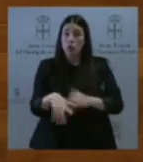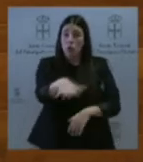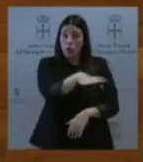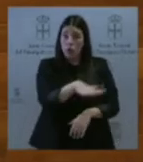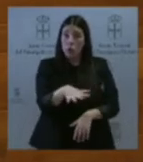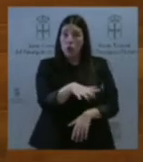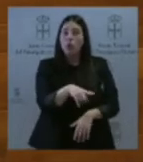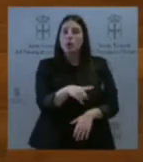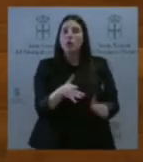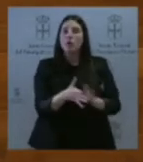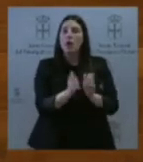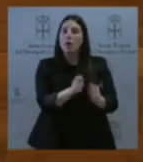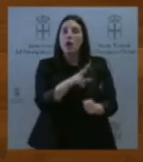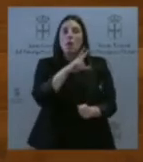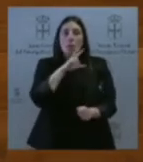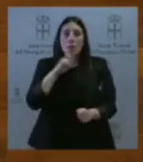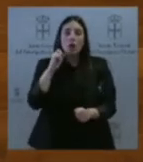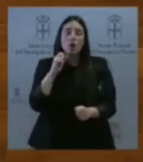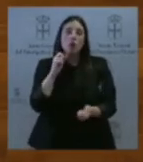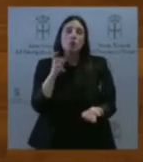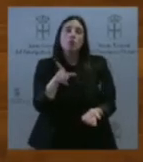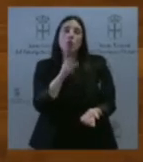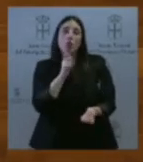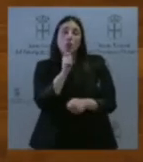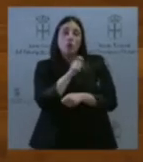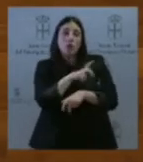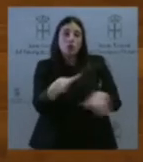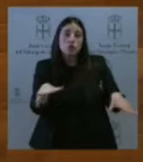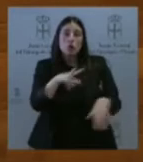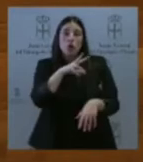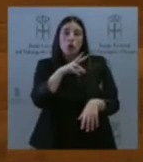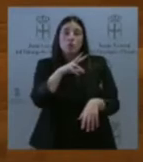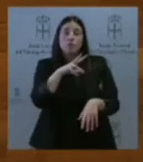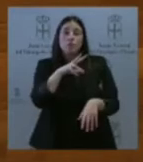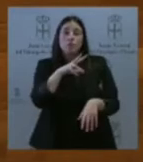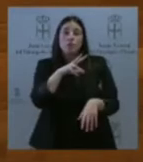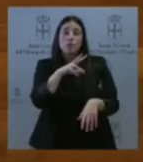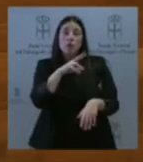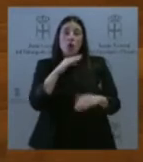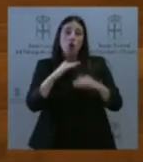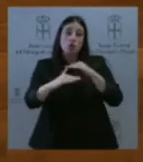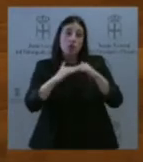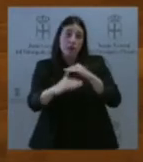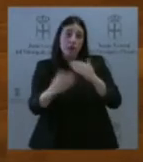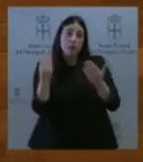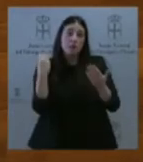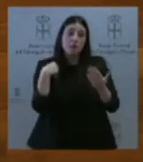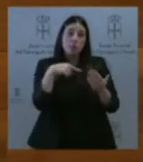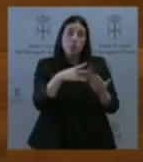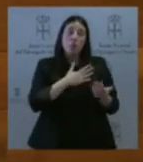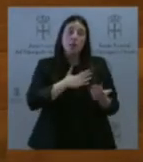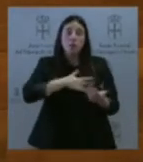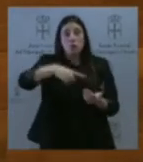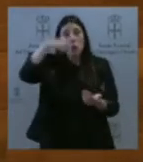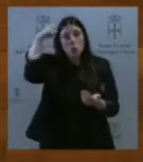e tamén lo é a súa sostenibilidade. Falar de desarrollo sostenible en materia de patrimonio cultural puede exceder con mucho los tiempos